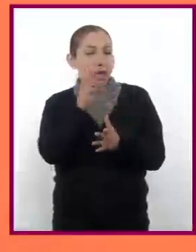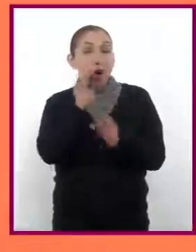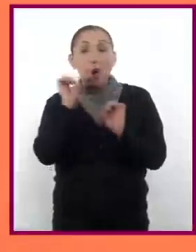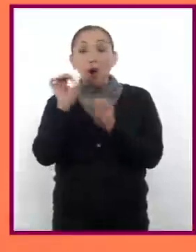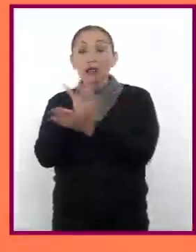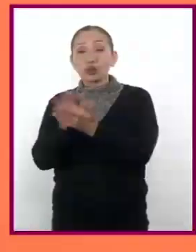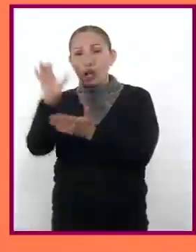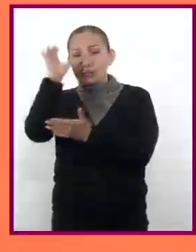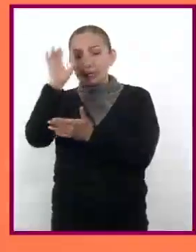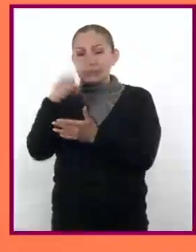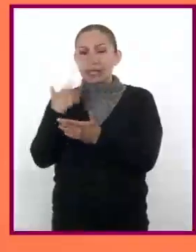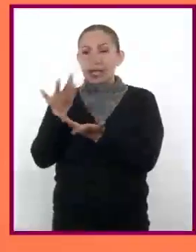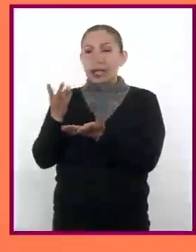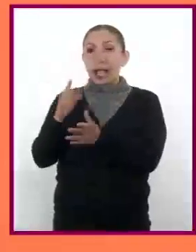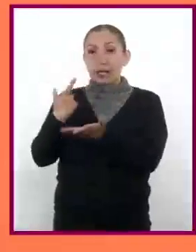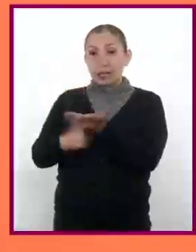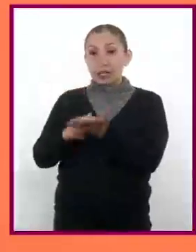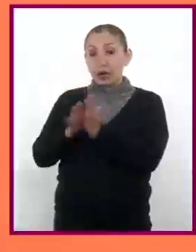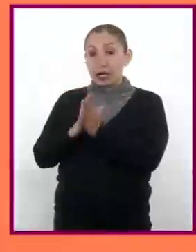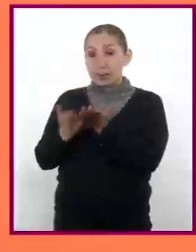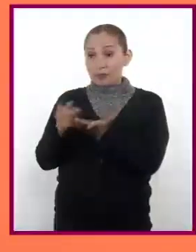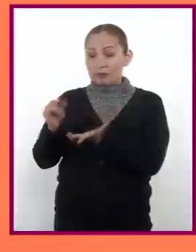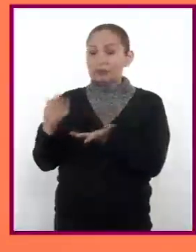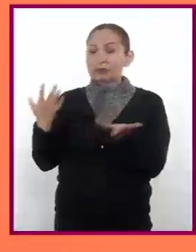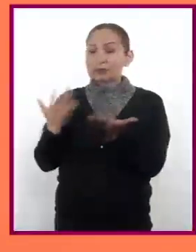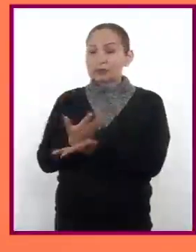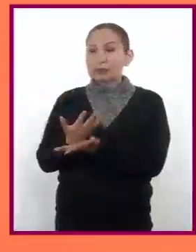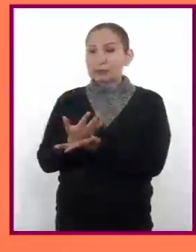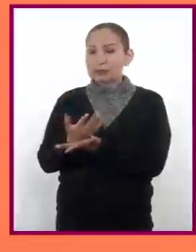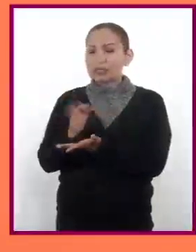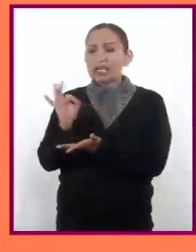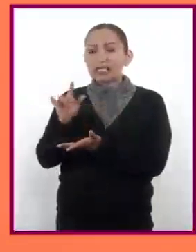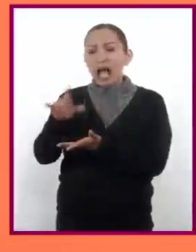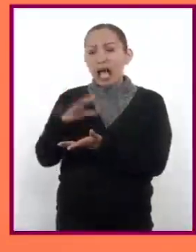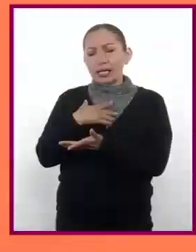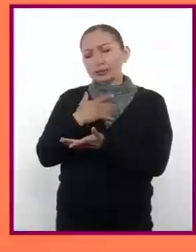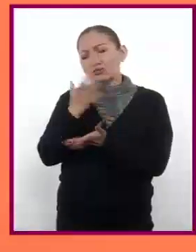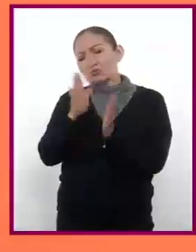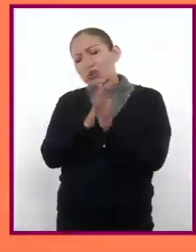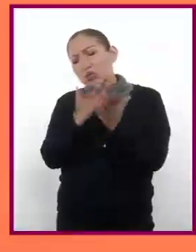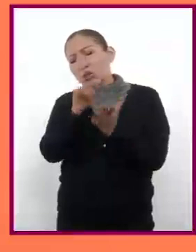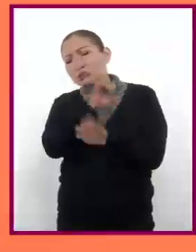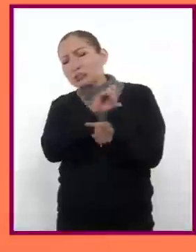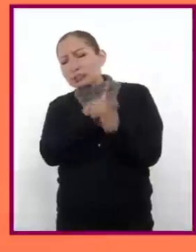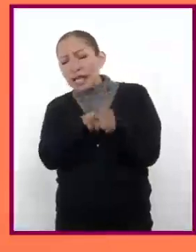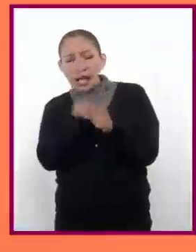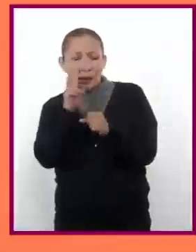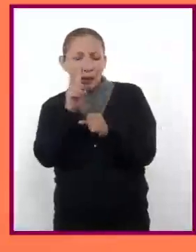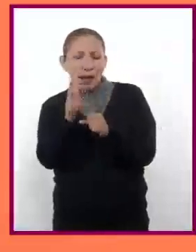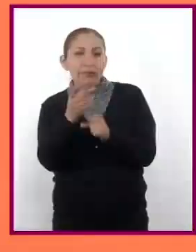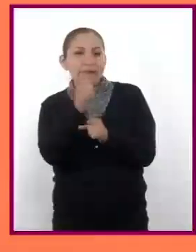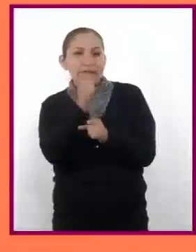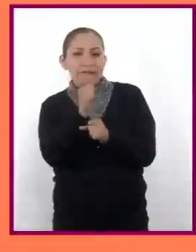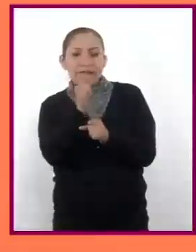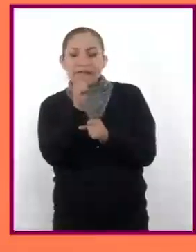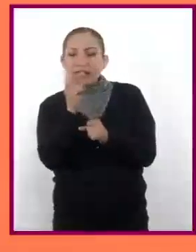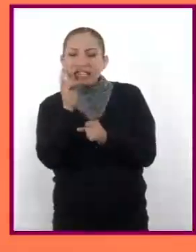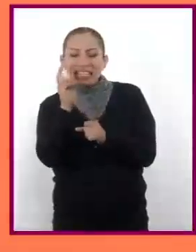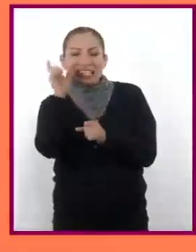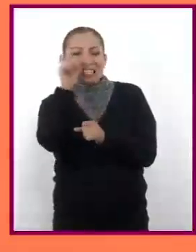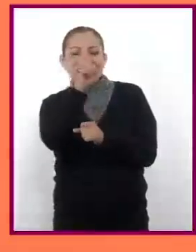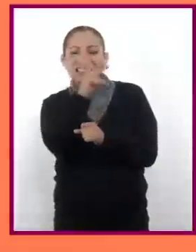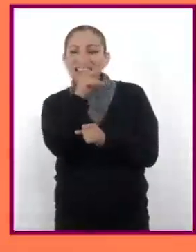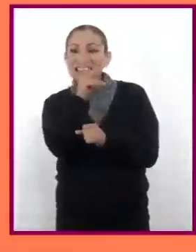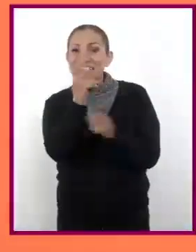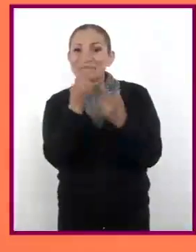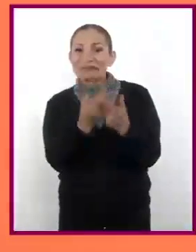lectura de ciencias que viene en el libro de texto. Tal vez hay en casa algún libro especializado al que no se han acercado por